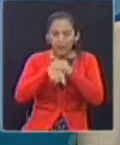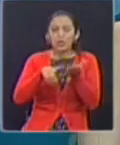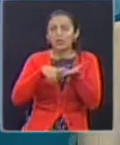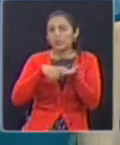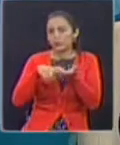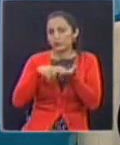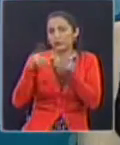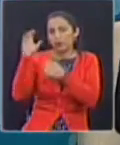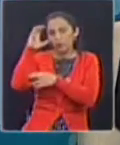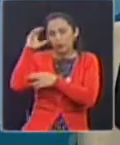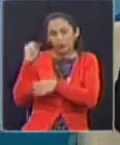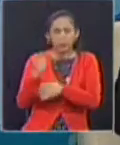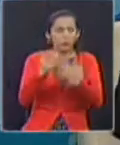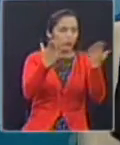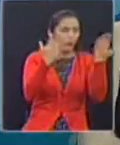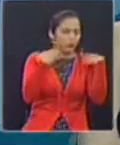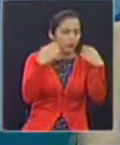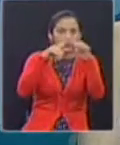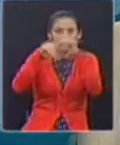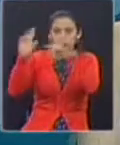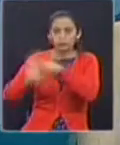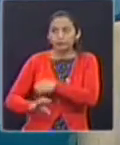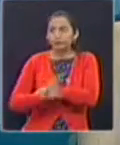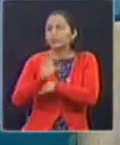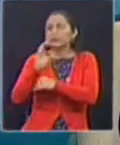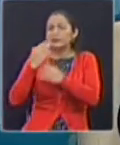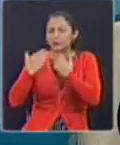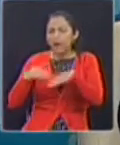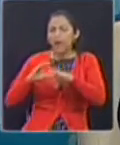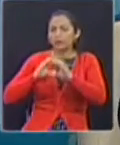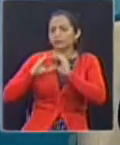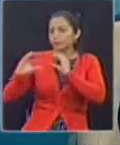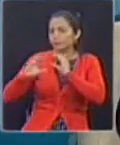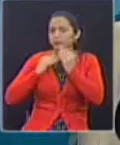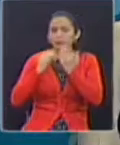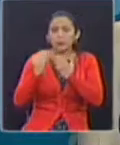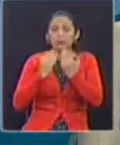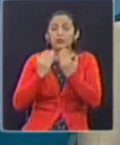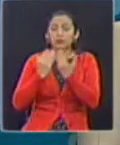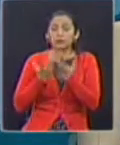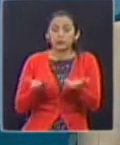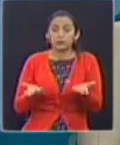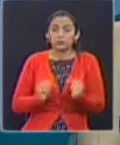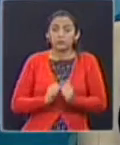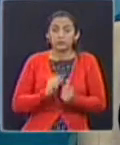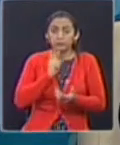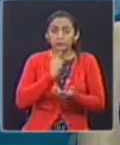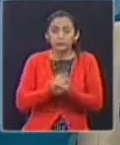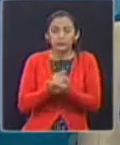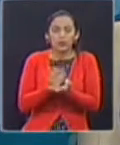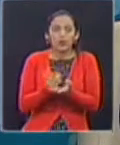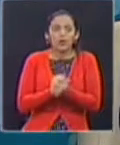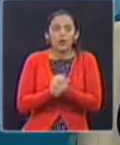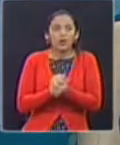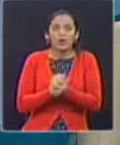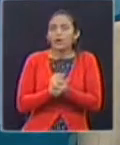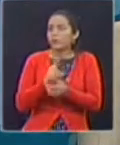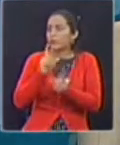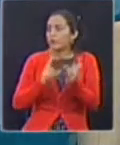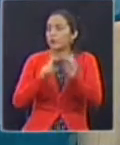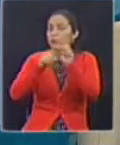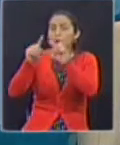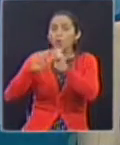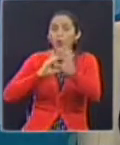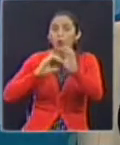en Cuenca, en Guayaquil, en diferentes partes. Creemos que conversar en territorio sobre lo que significa la ley